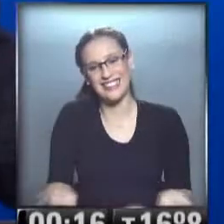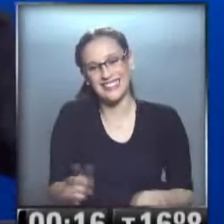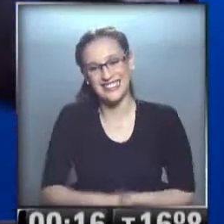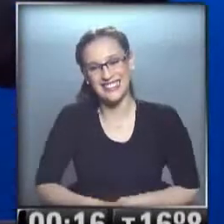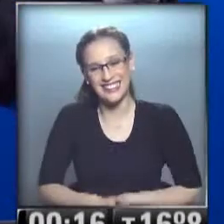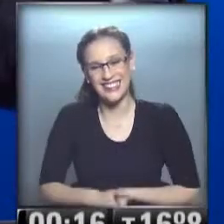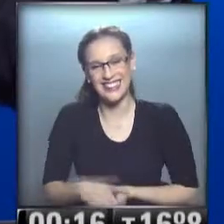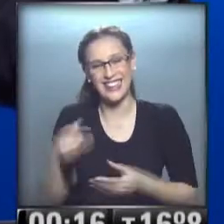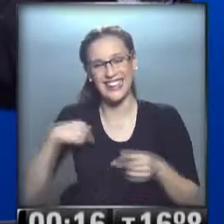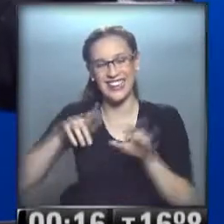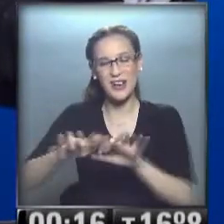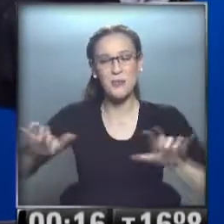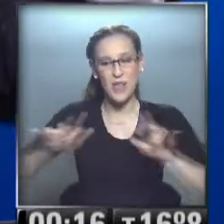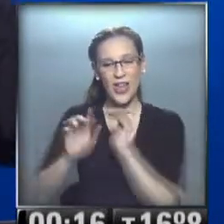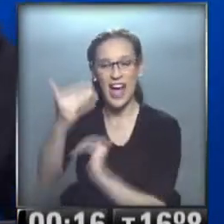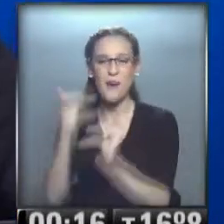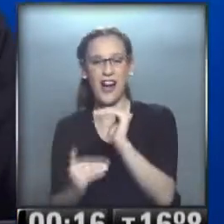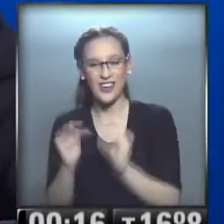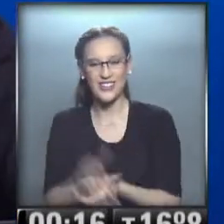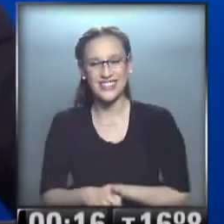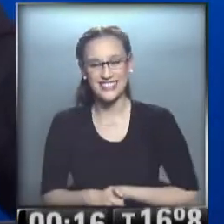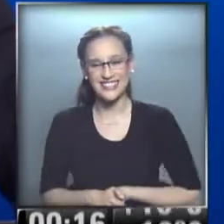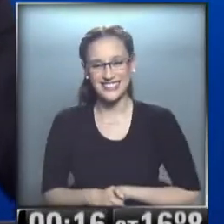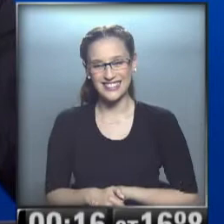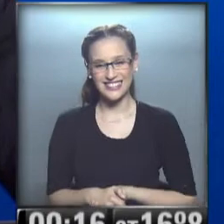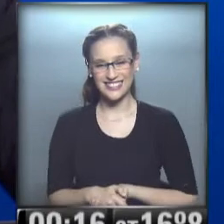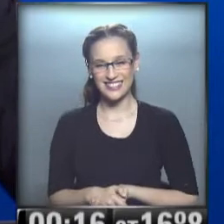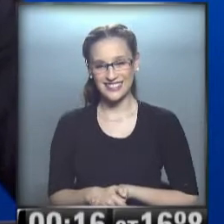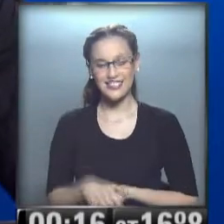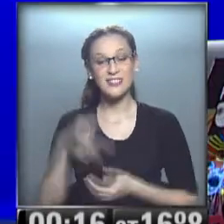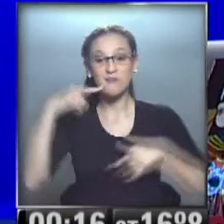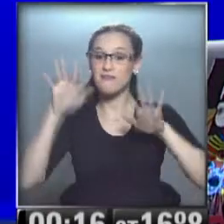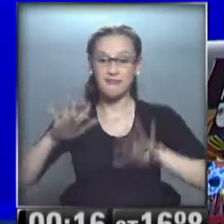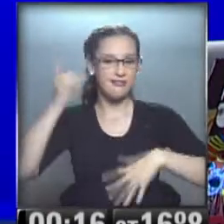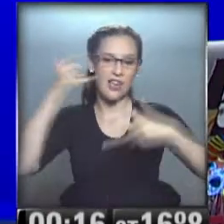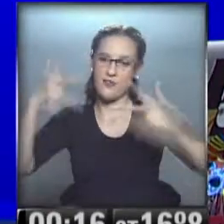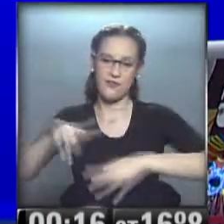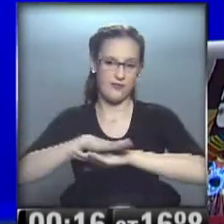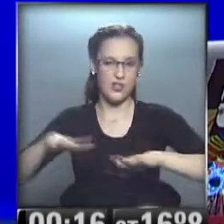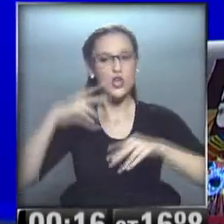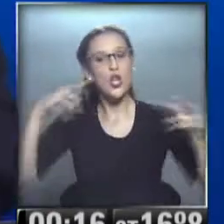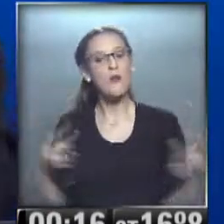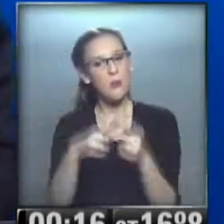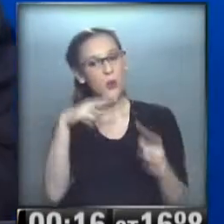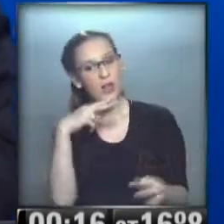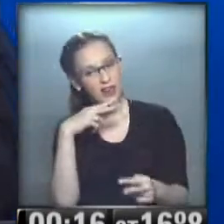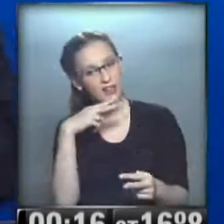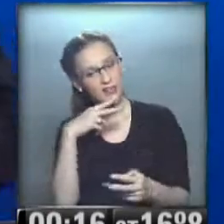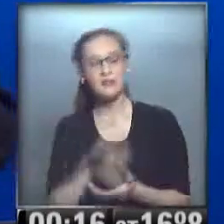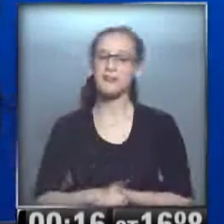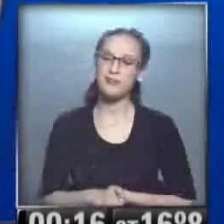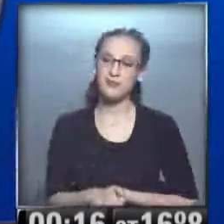con la compu. Sí, ahí está. Claro. Bueno, hasta acá. Muchas gracias. Nos vemos el viernes. Nos vemos el viernes. Muchas